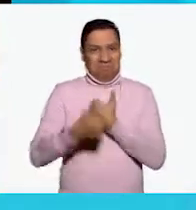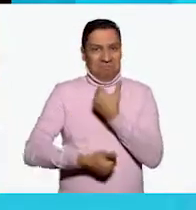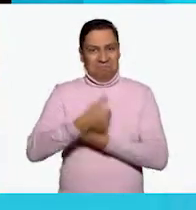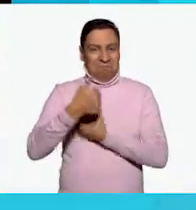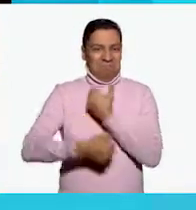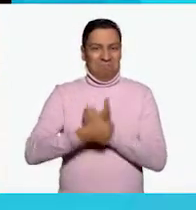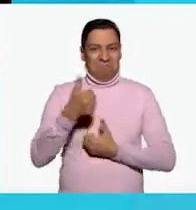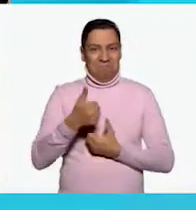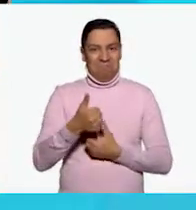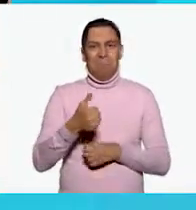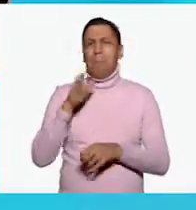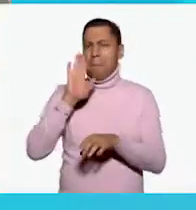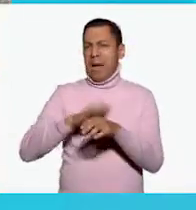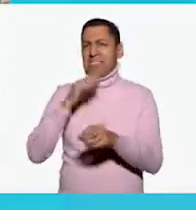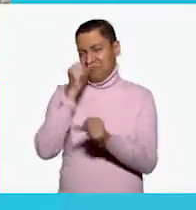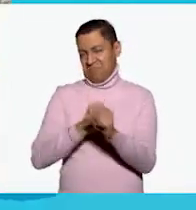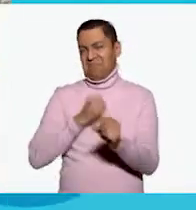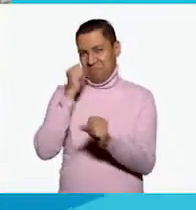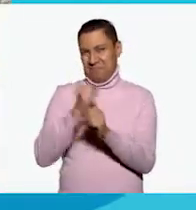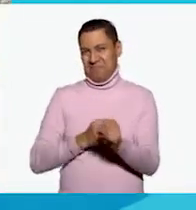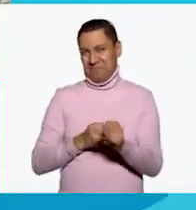más preparado.